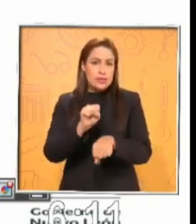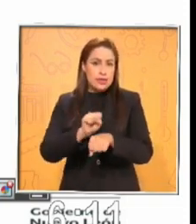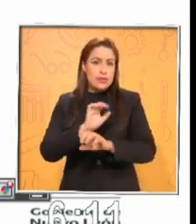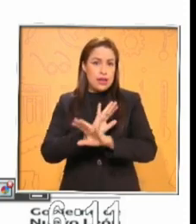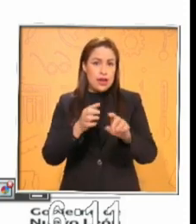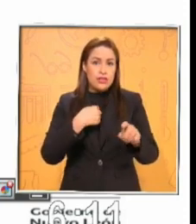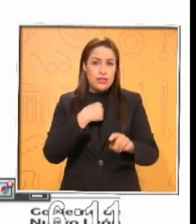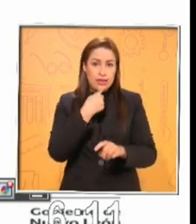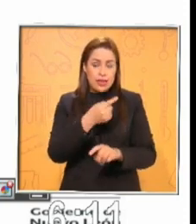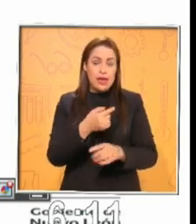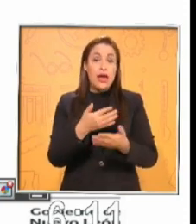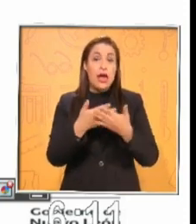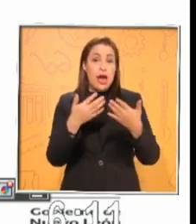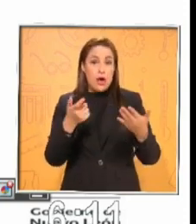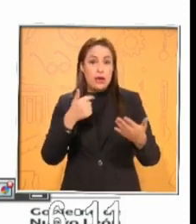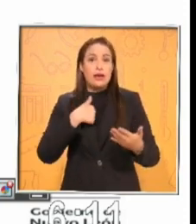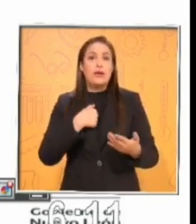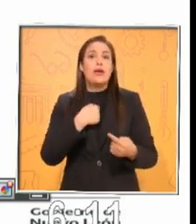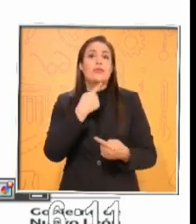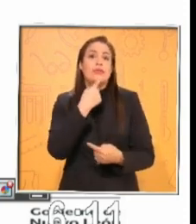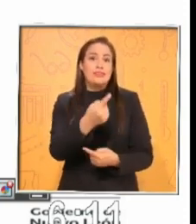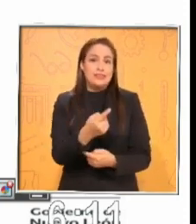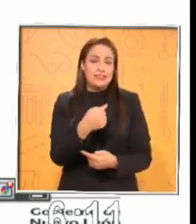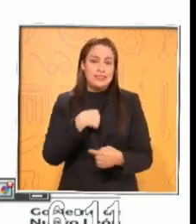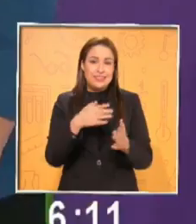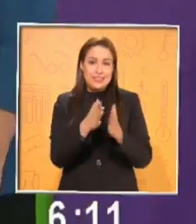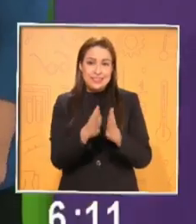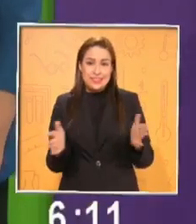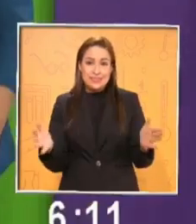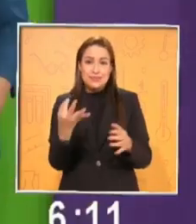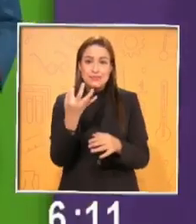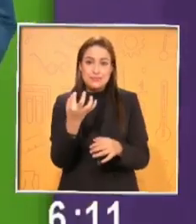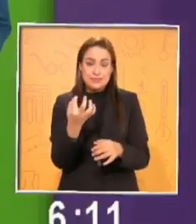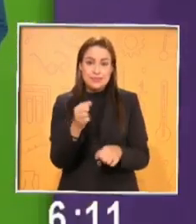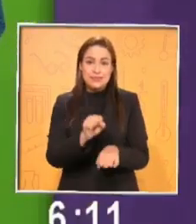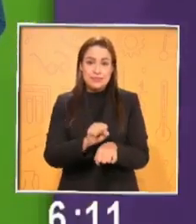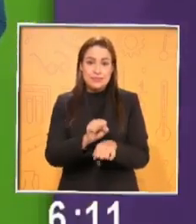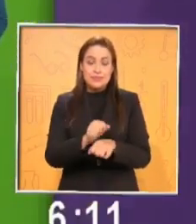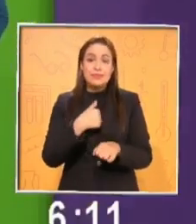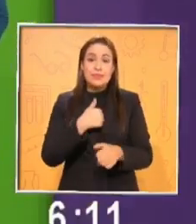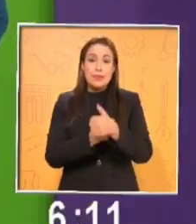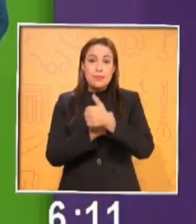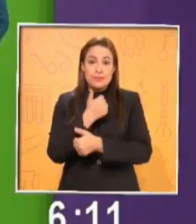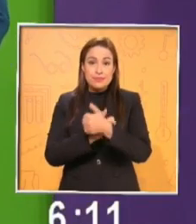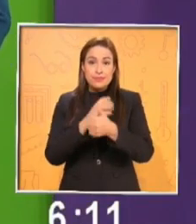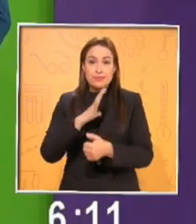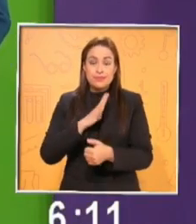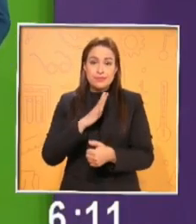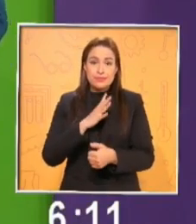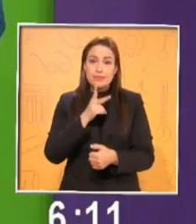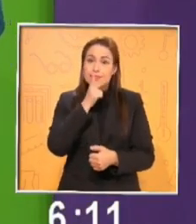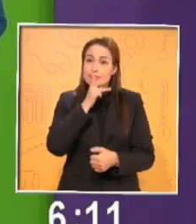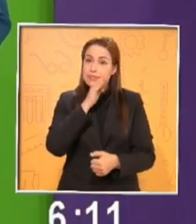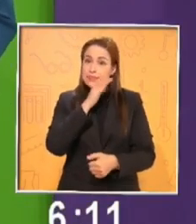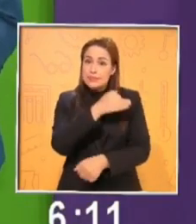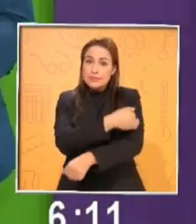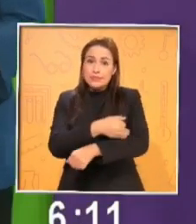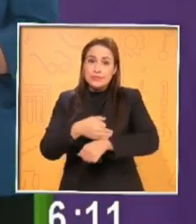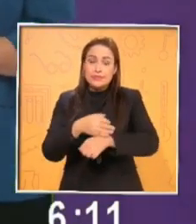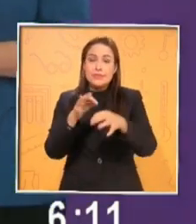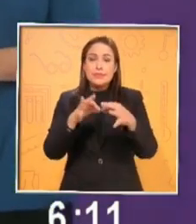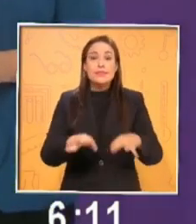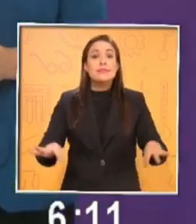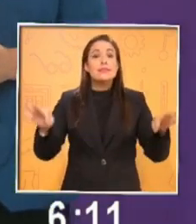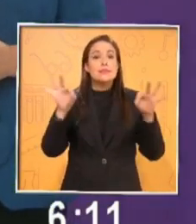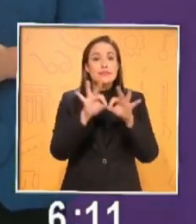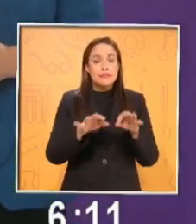toca platicarlo a ustedes en este espacio de tercero. La participación de los padres de familia es fundamental para el